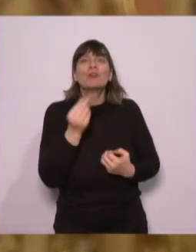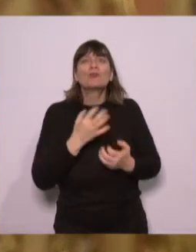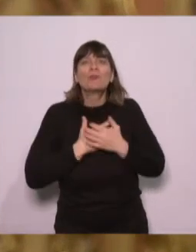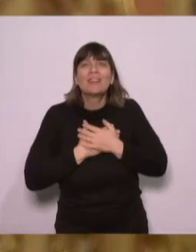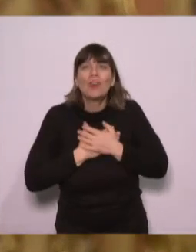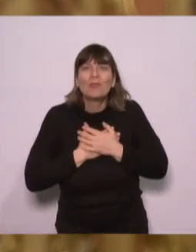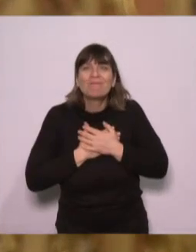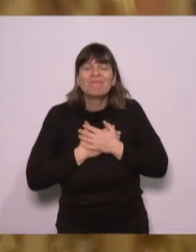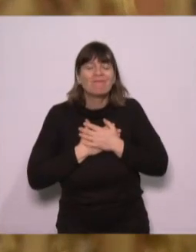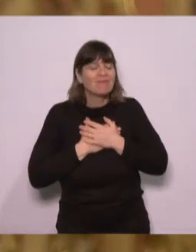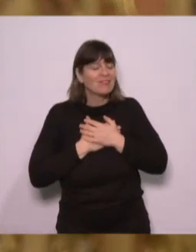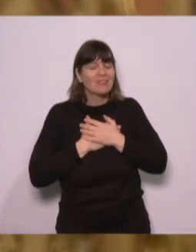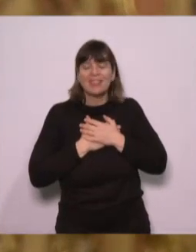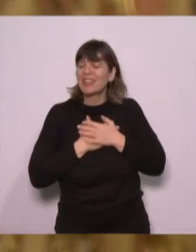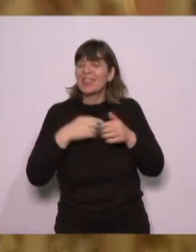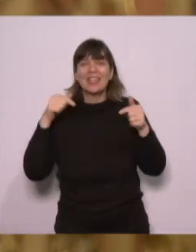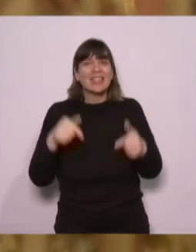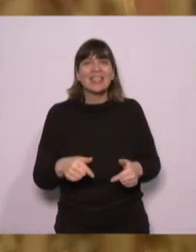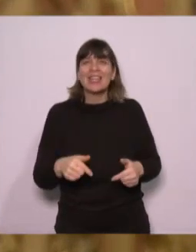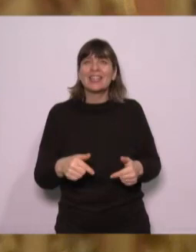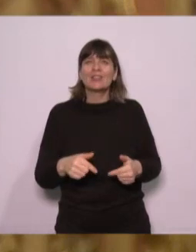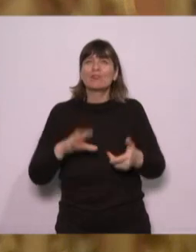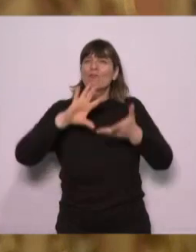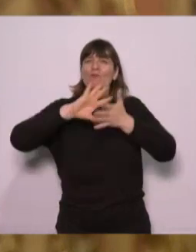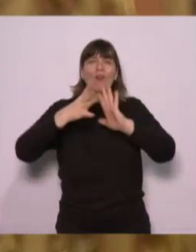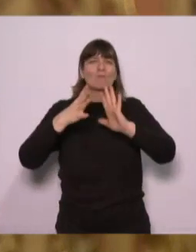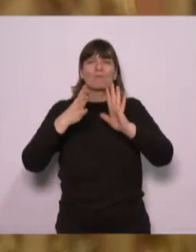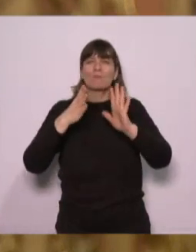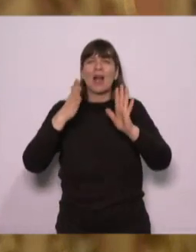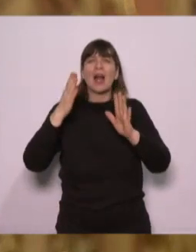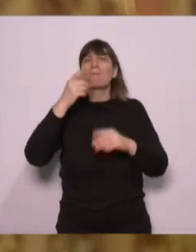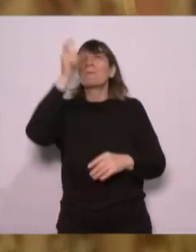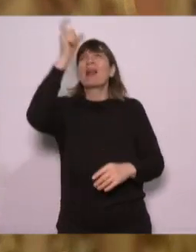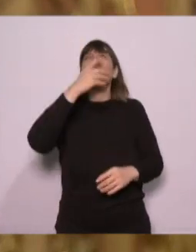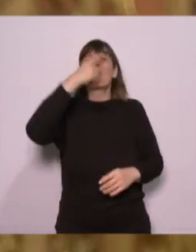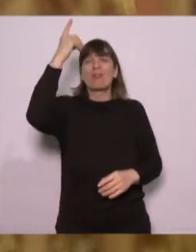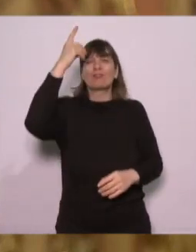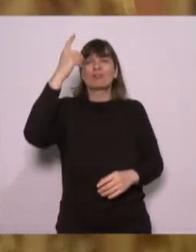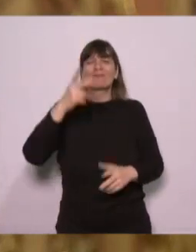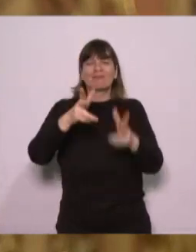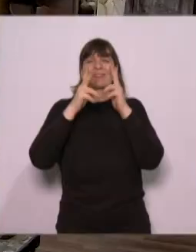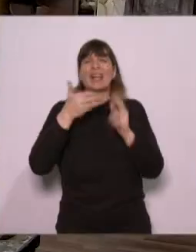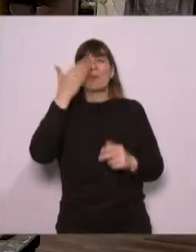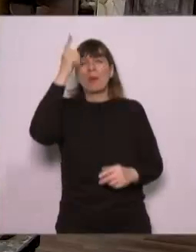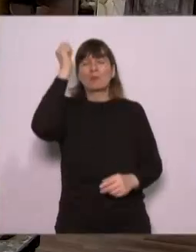hijo, y eso fue como un símbolo. Palabra de Dios.